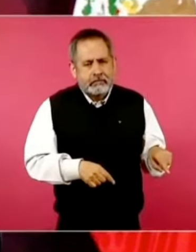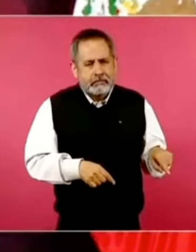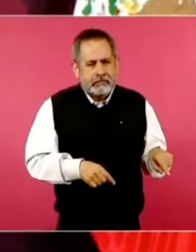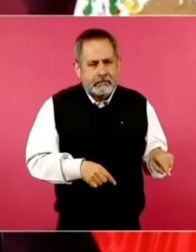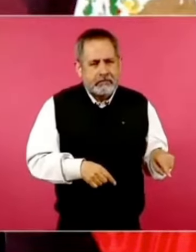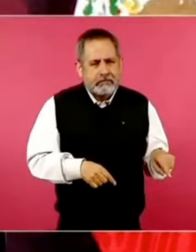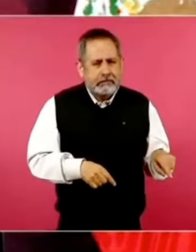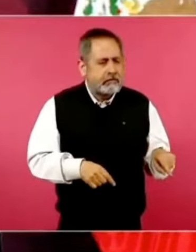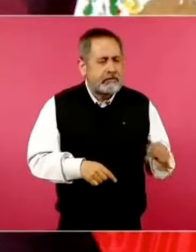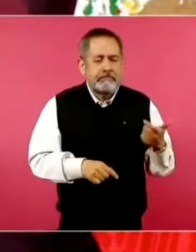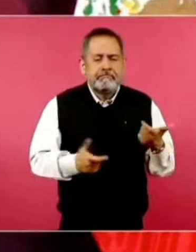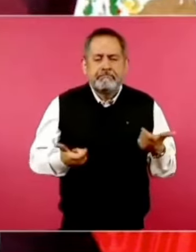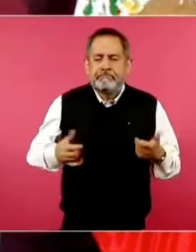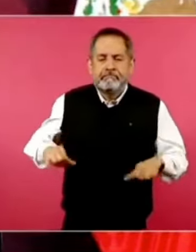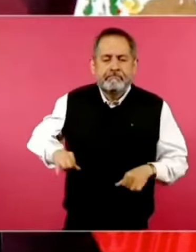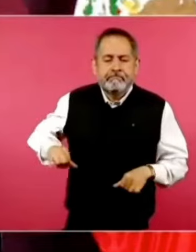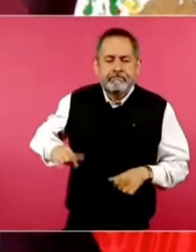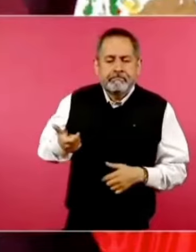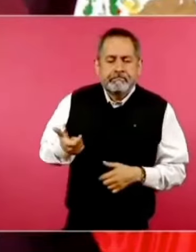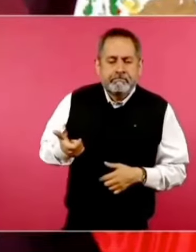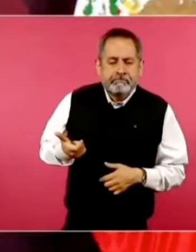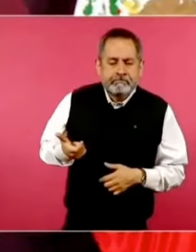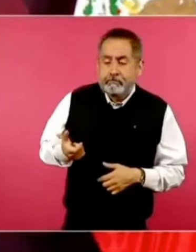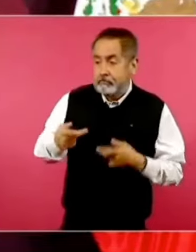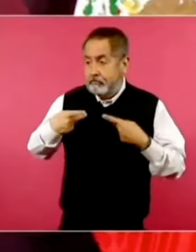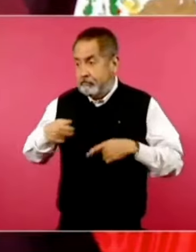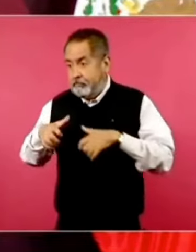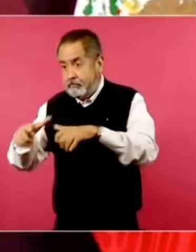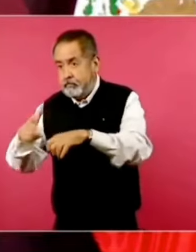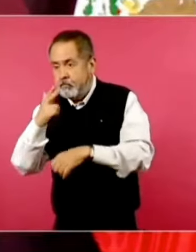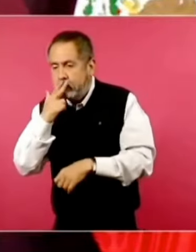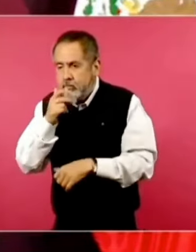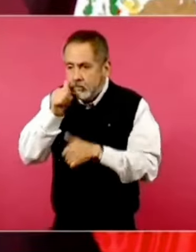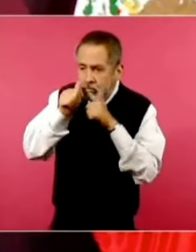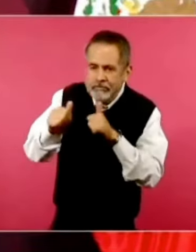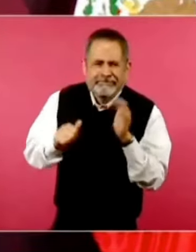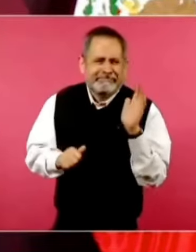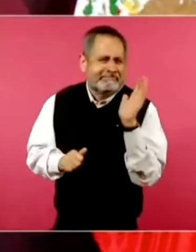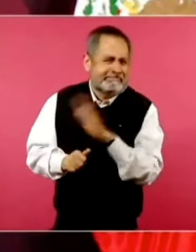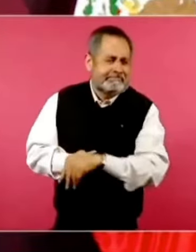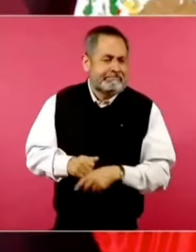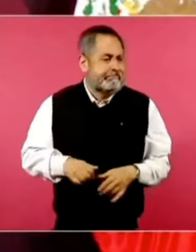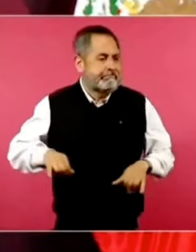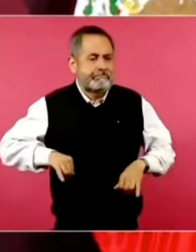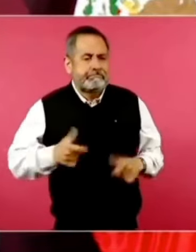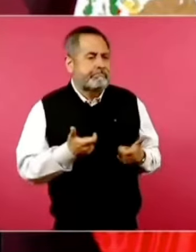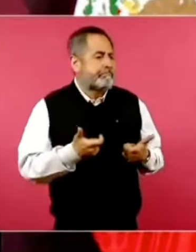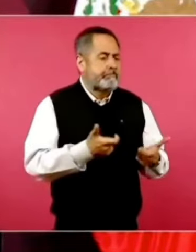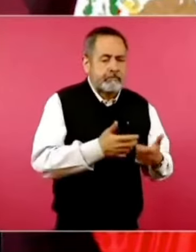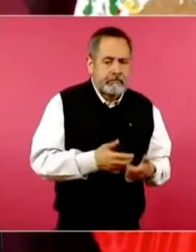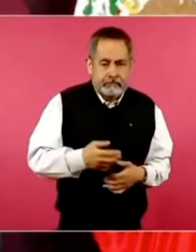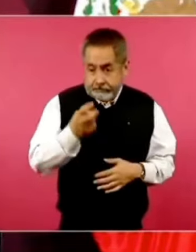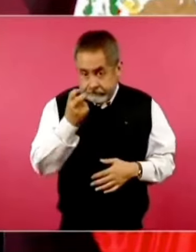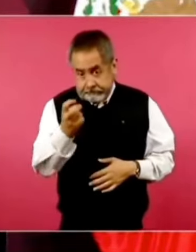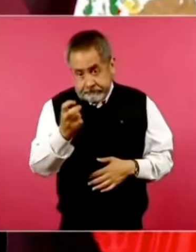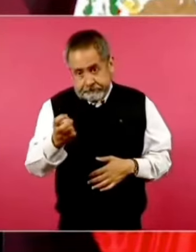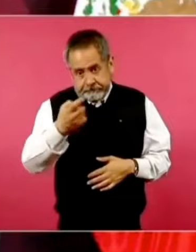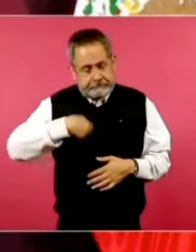del dinero no les importa el pueblo por eso vamos a seguir